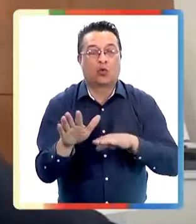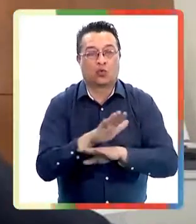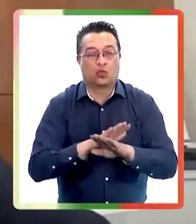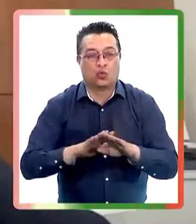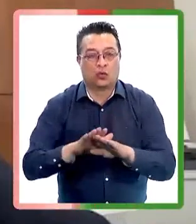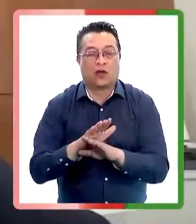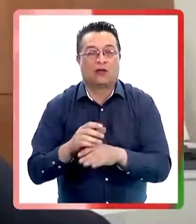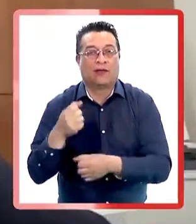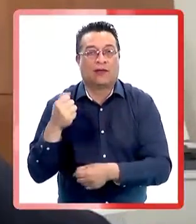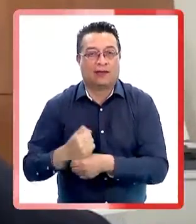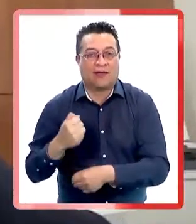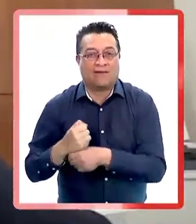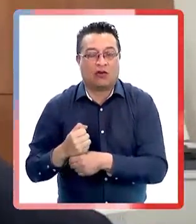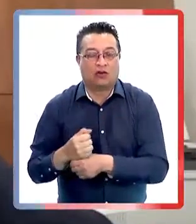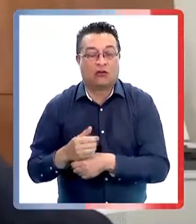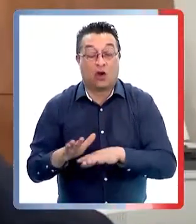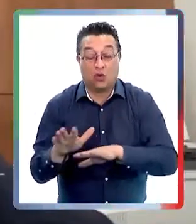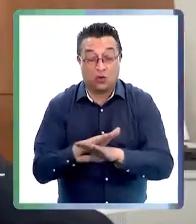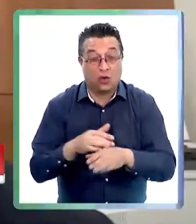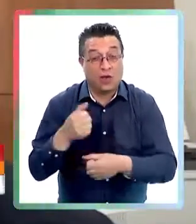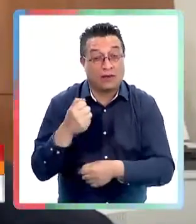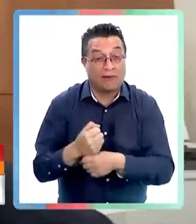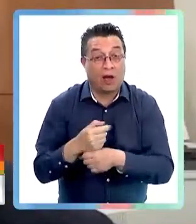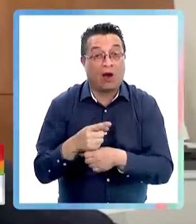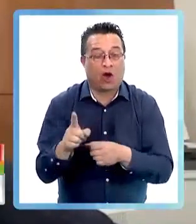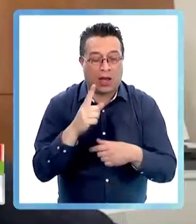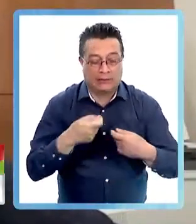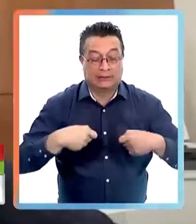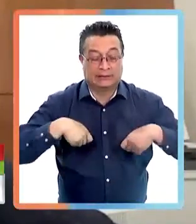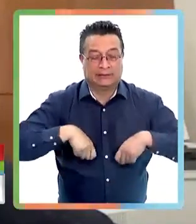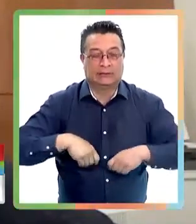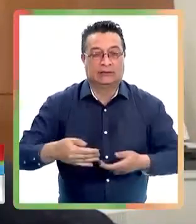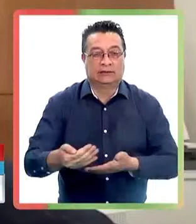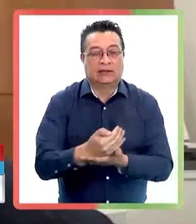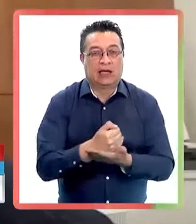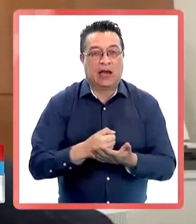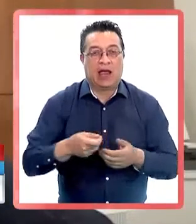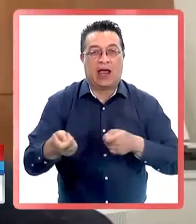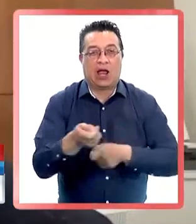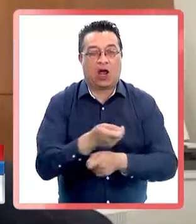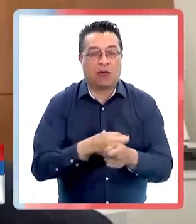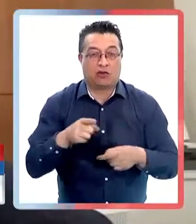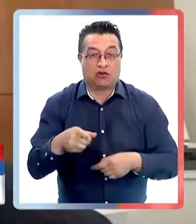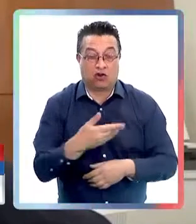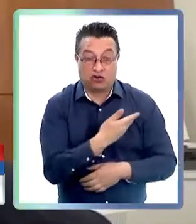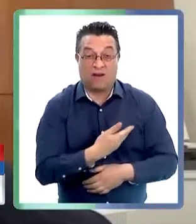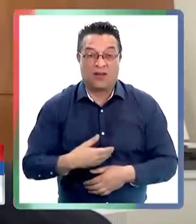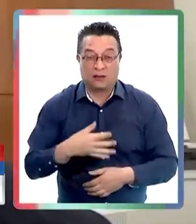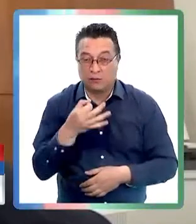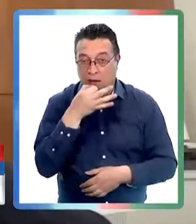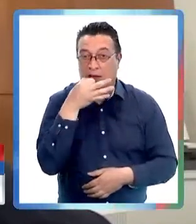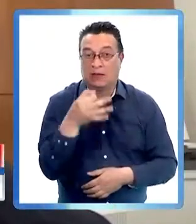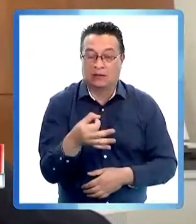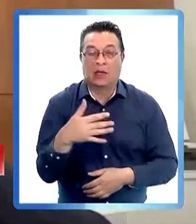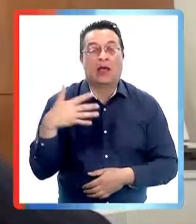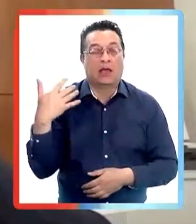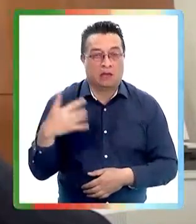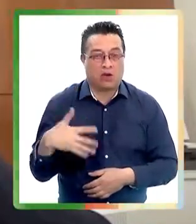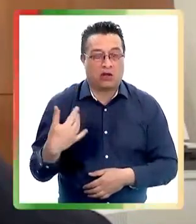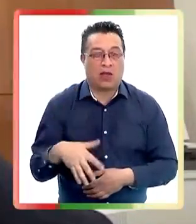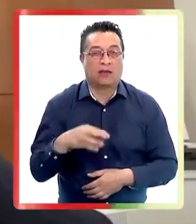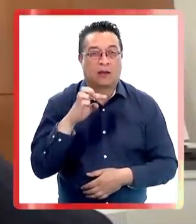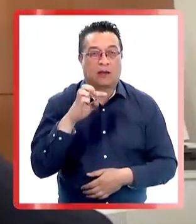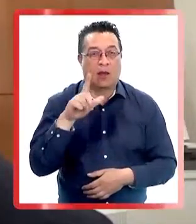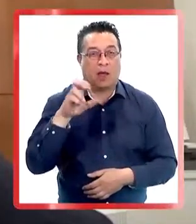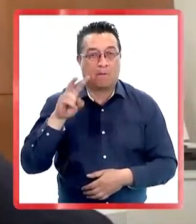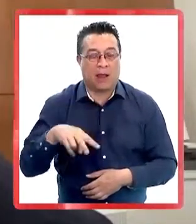el cuidado del empleo. El cuidado del empleo y del ingreso económico. Y ahí el gobierno plantea un importante